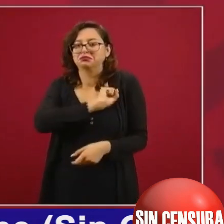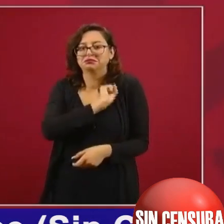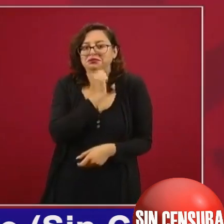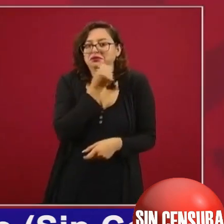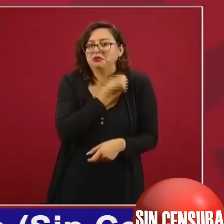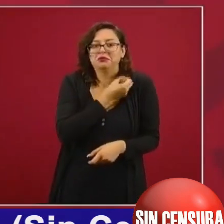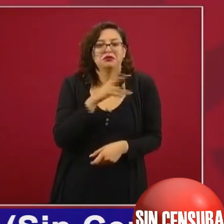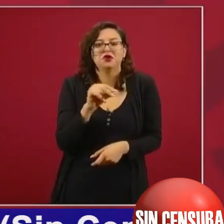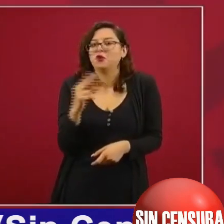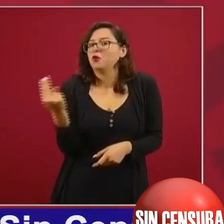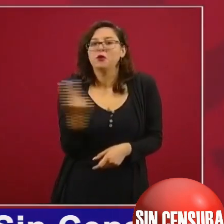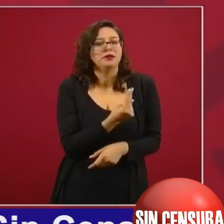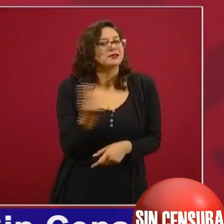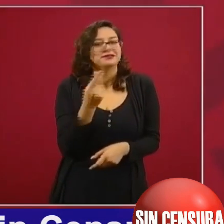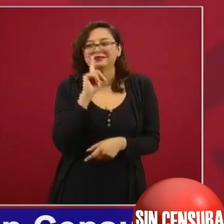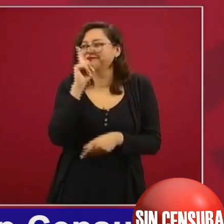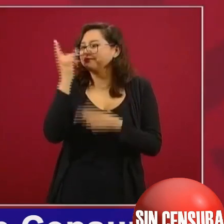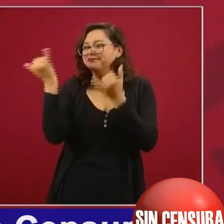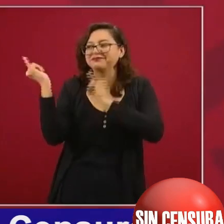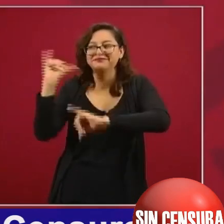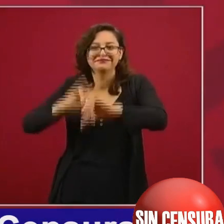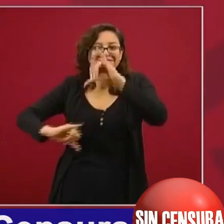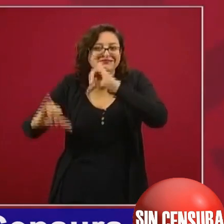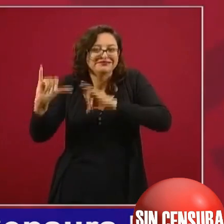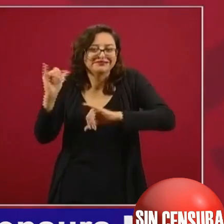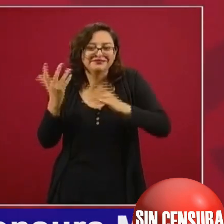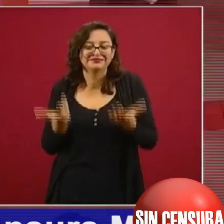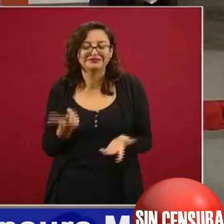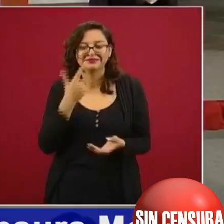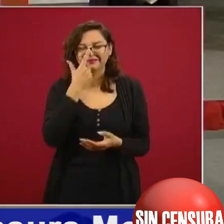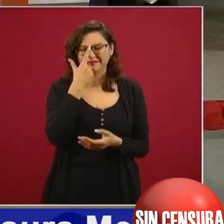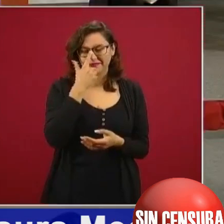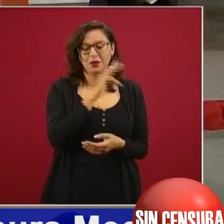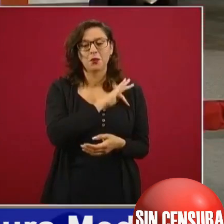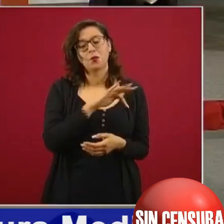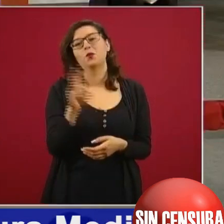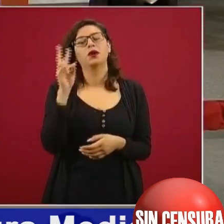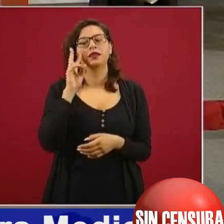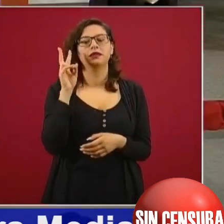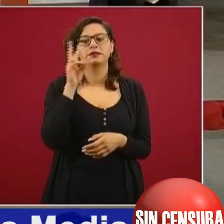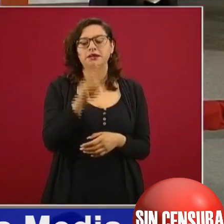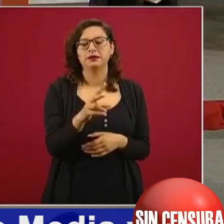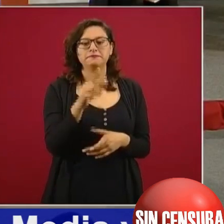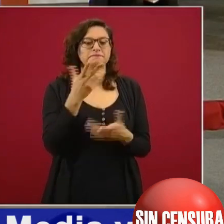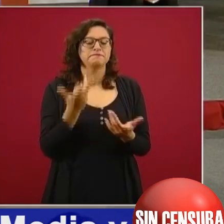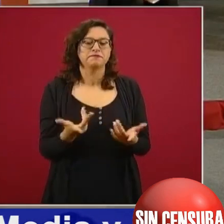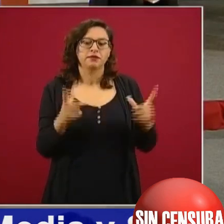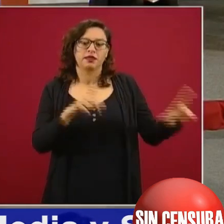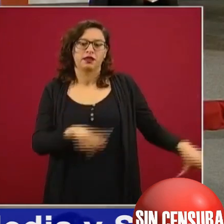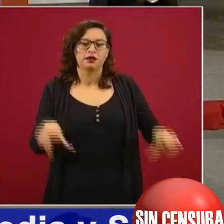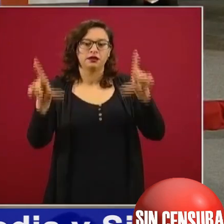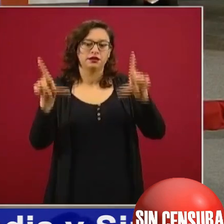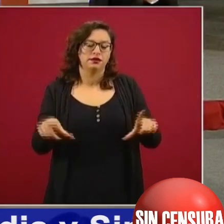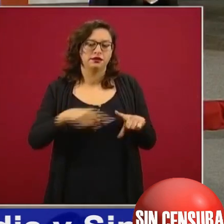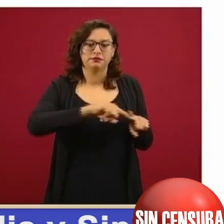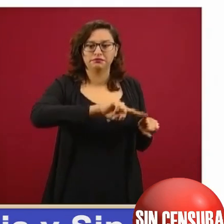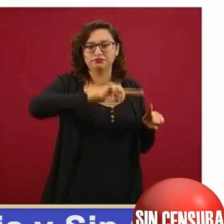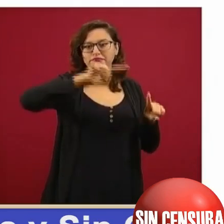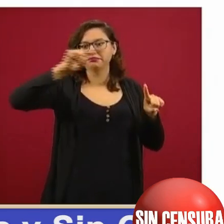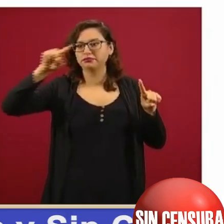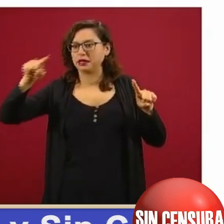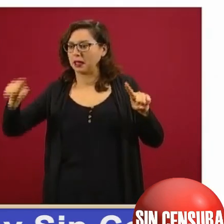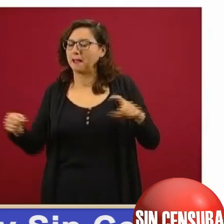prueba. En esta imagen lo que vemos es exactamente eso, es la misma curva epidémica, solo que ahora